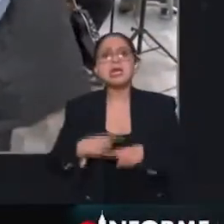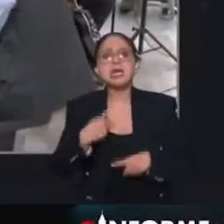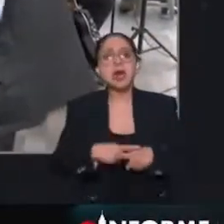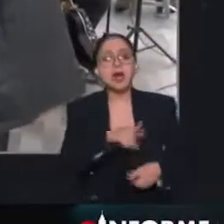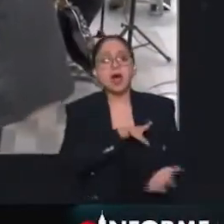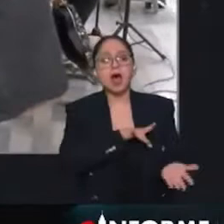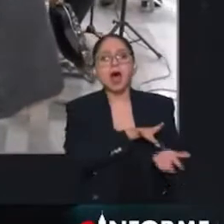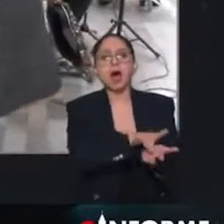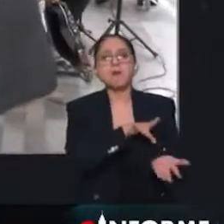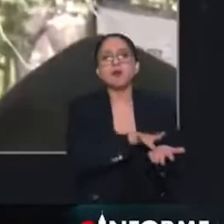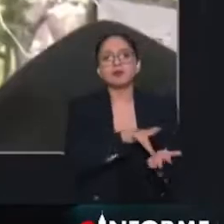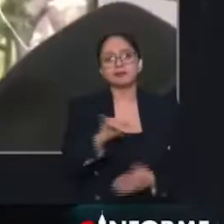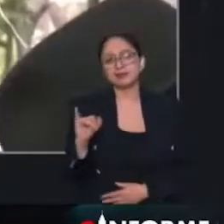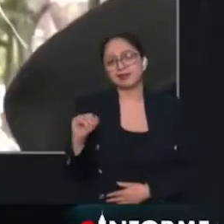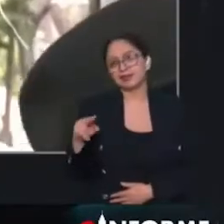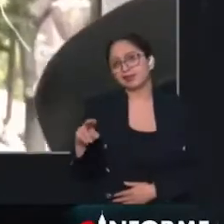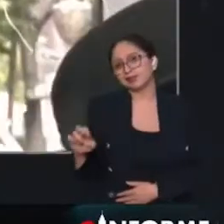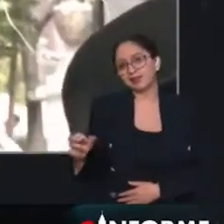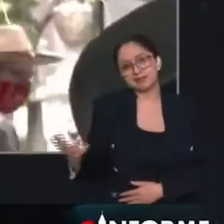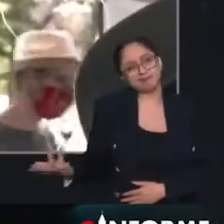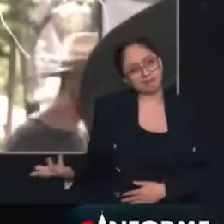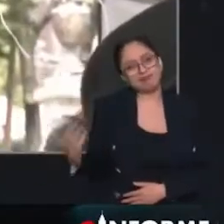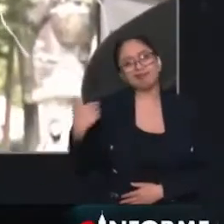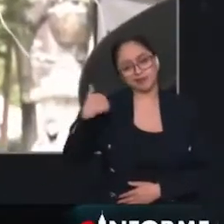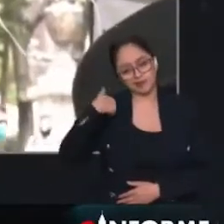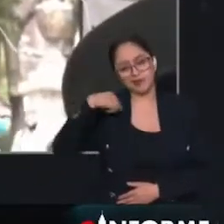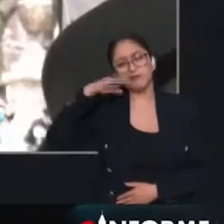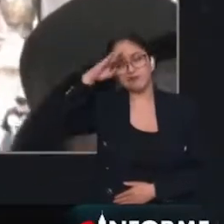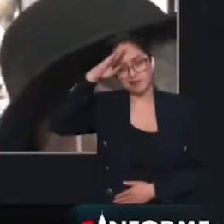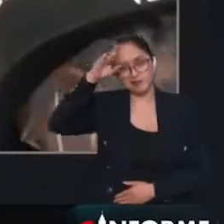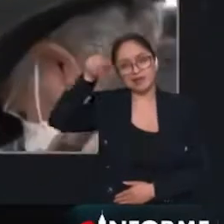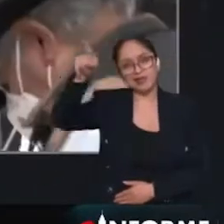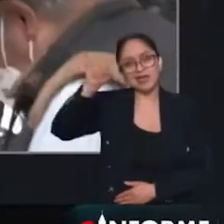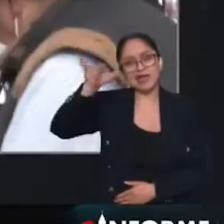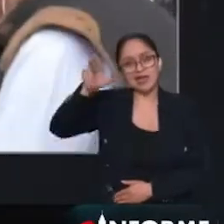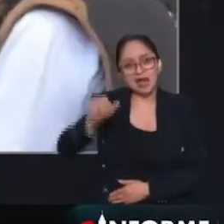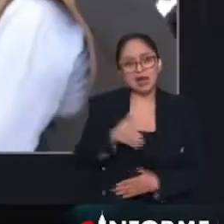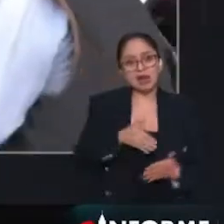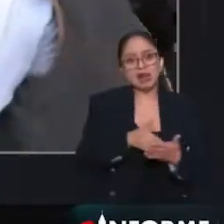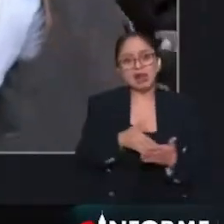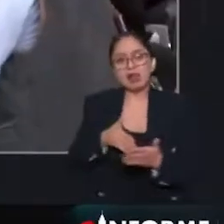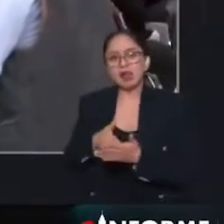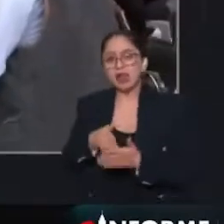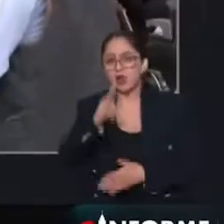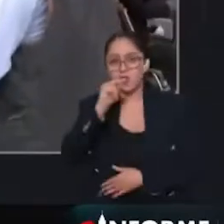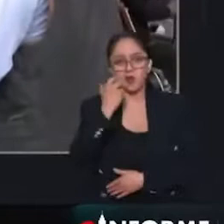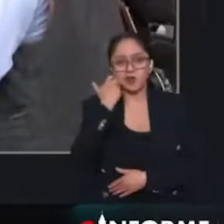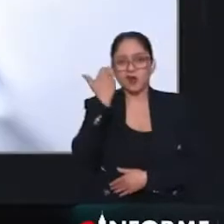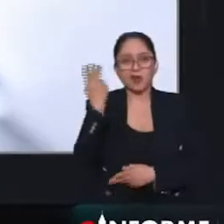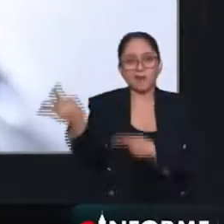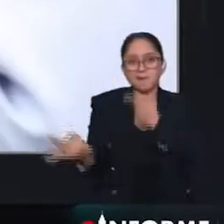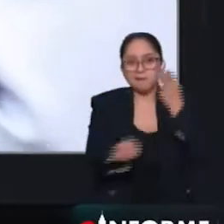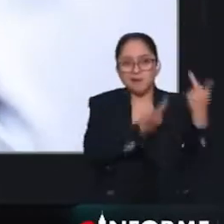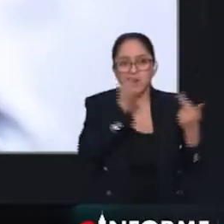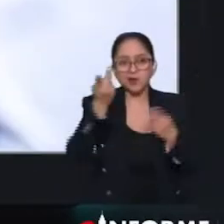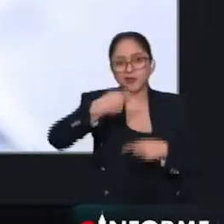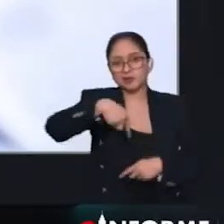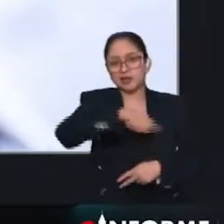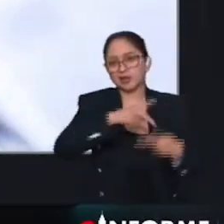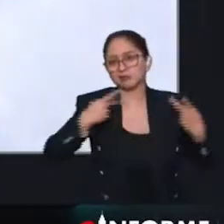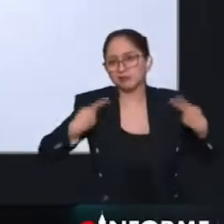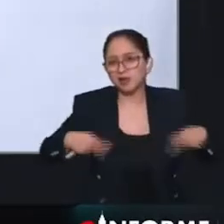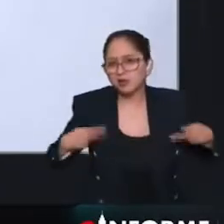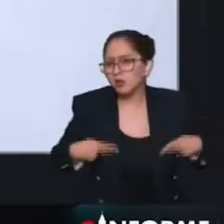sí creo que el instituto no está, es decir, ha puesto obstáculos para que esta consulta se realice. Lo lógico hubiera